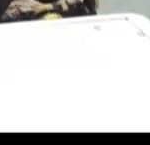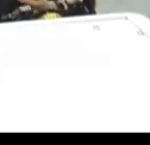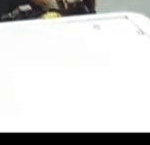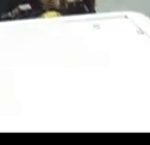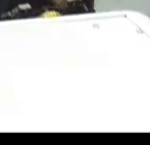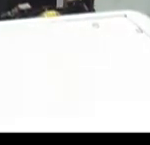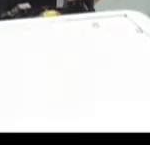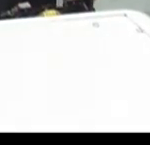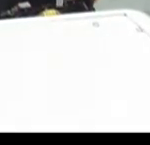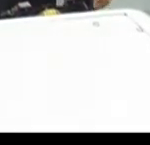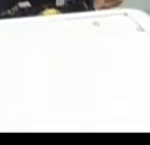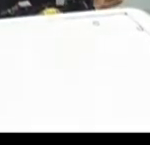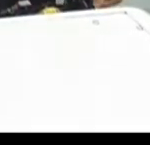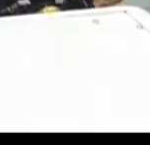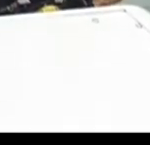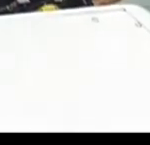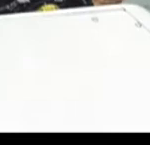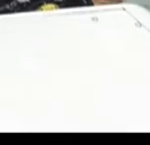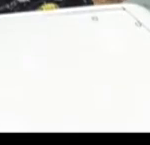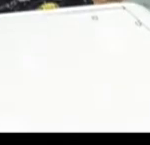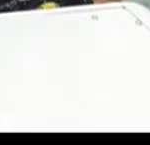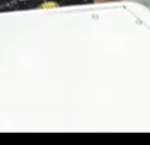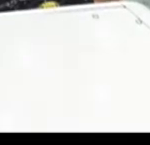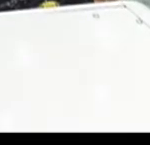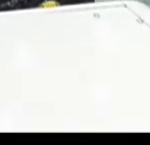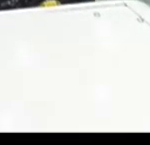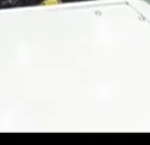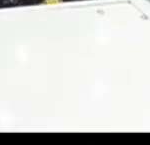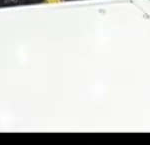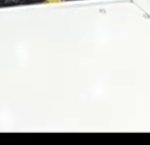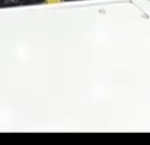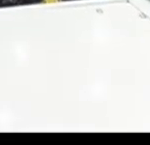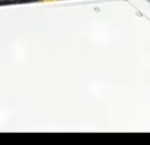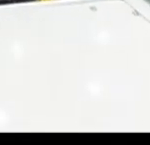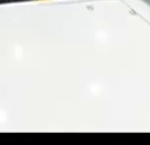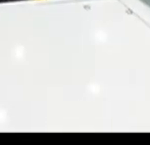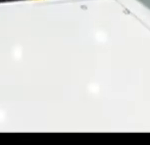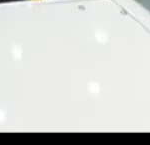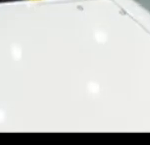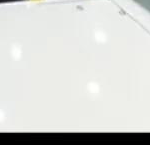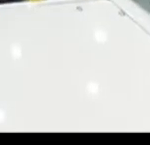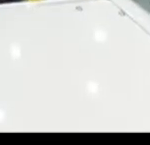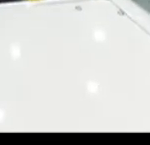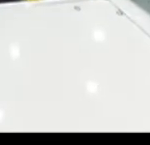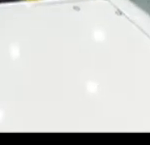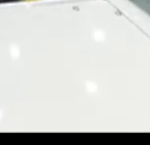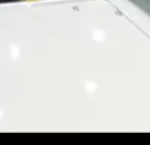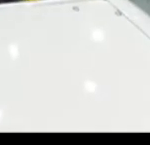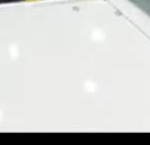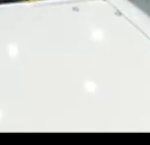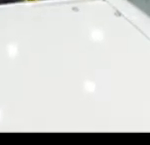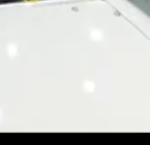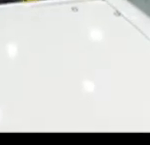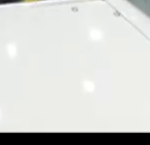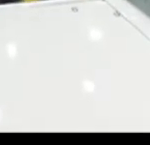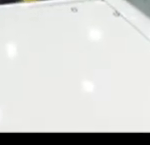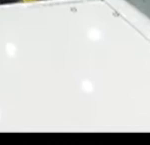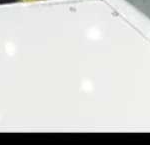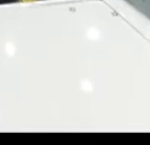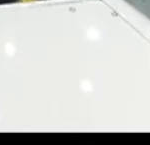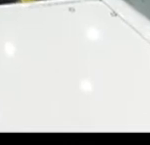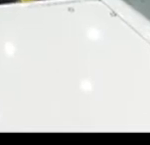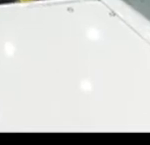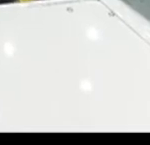MRV, es un vehículo completamente eléctrico. La idea aquí no es, claro, no vamos a ir con este robot en Marte así,